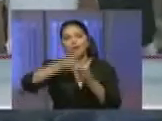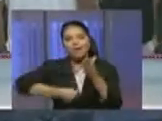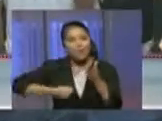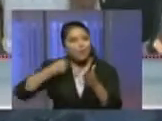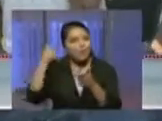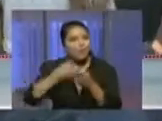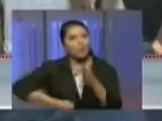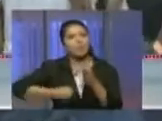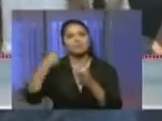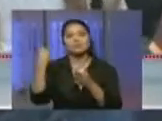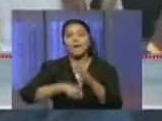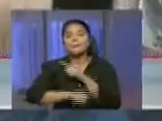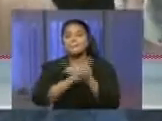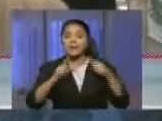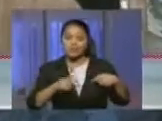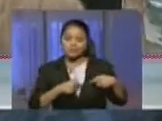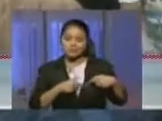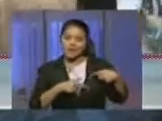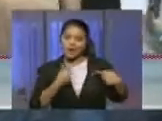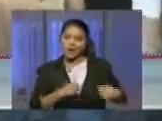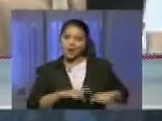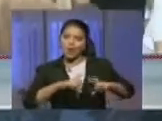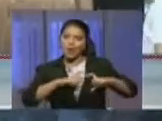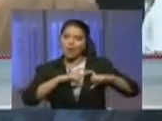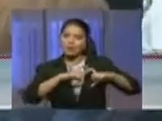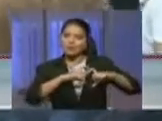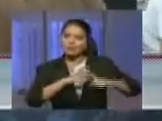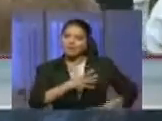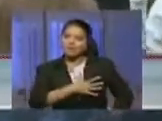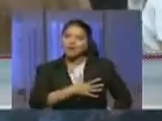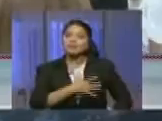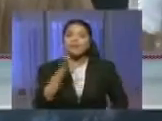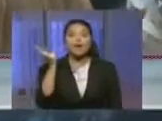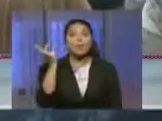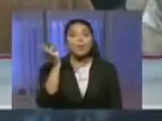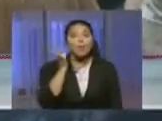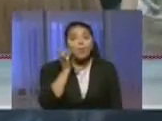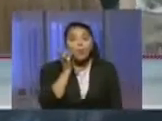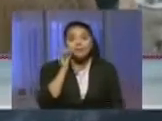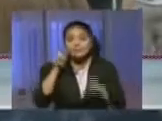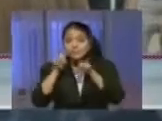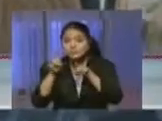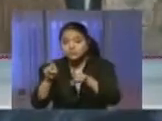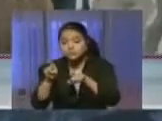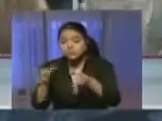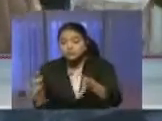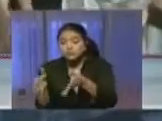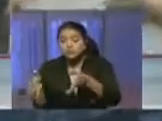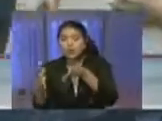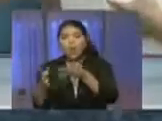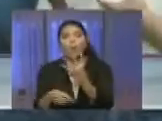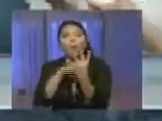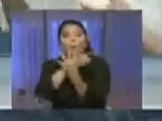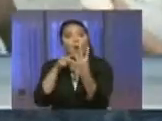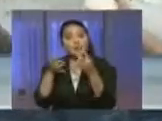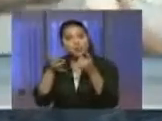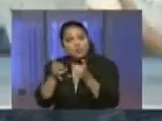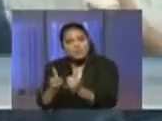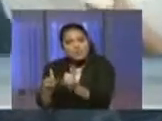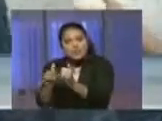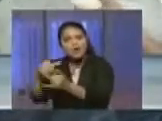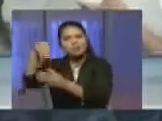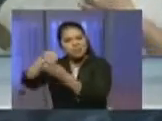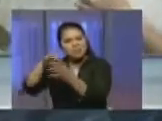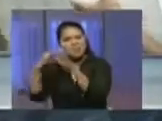y en el corazoncito de la mujer que está cuatro muchachos en un barrio eso su carazon